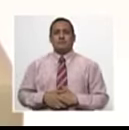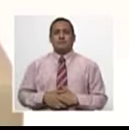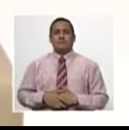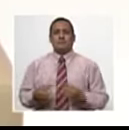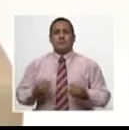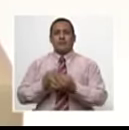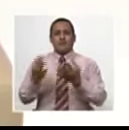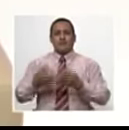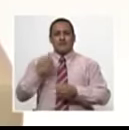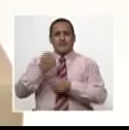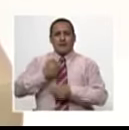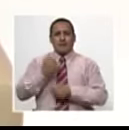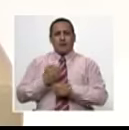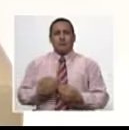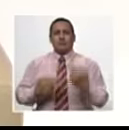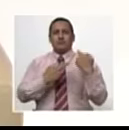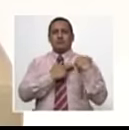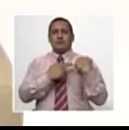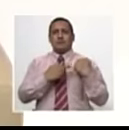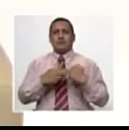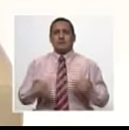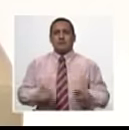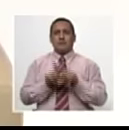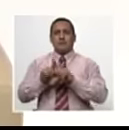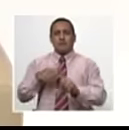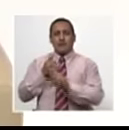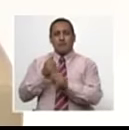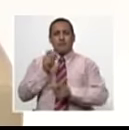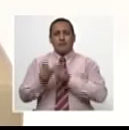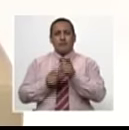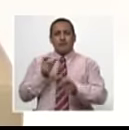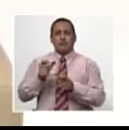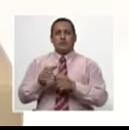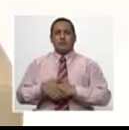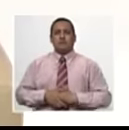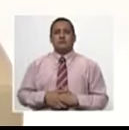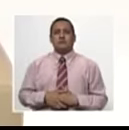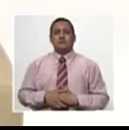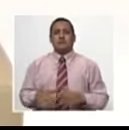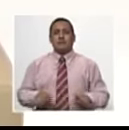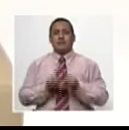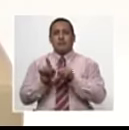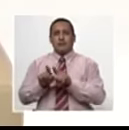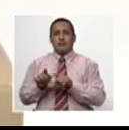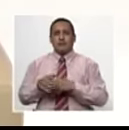los funcionarios, funcionarias, la propia ciudadanía, que